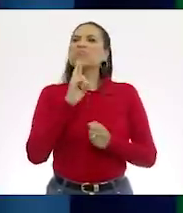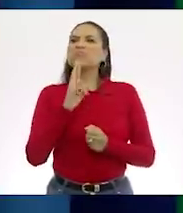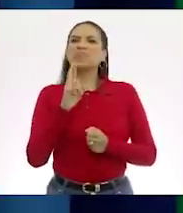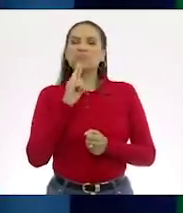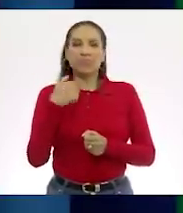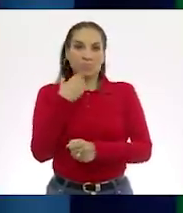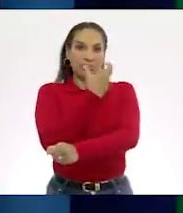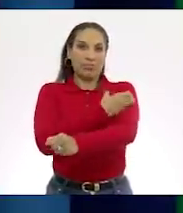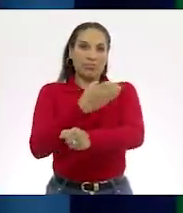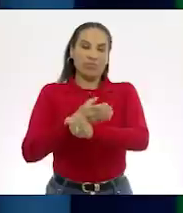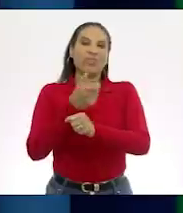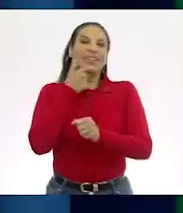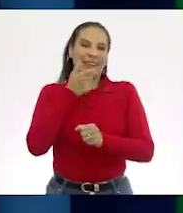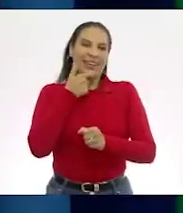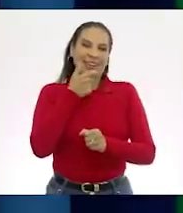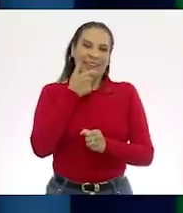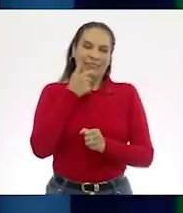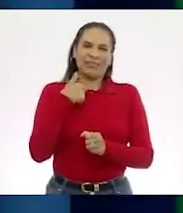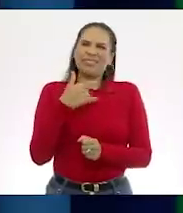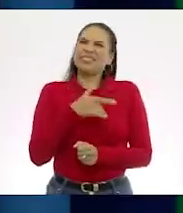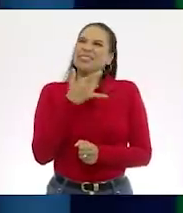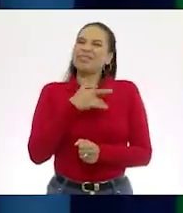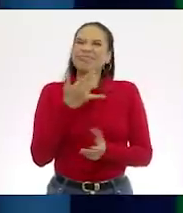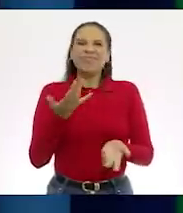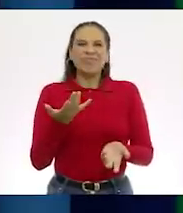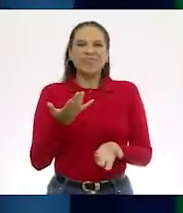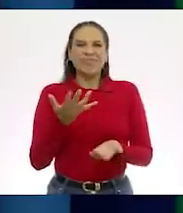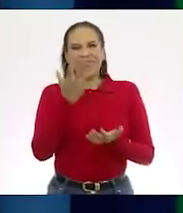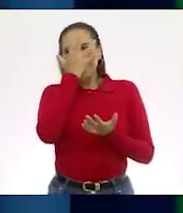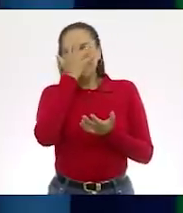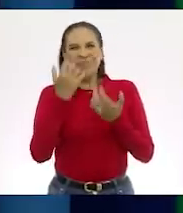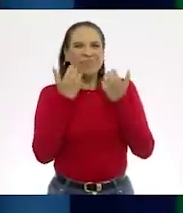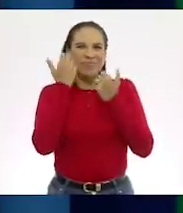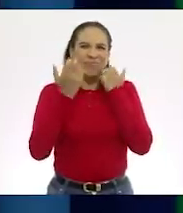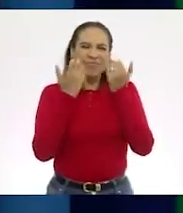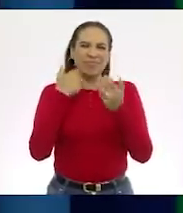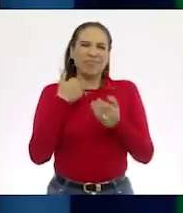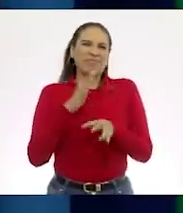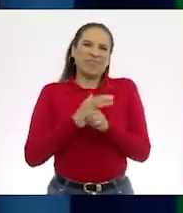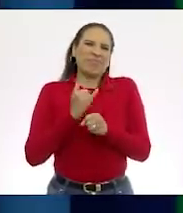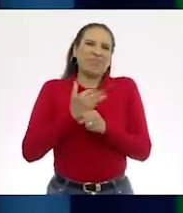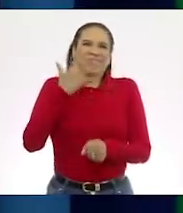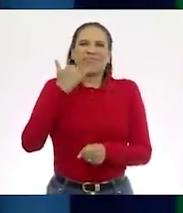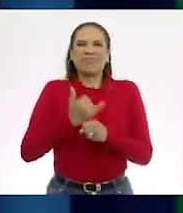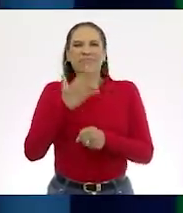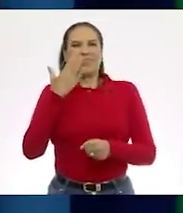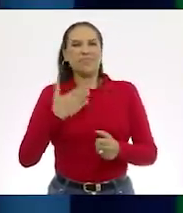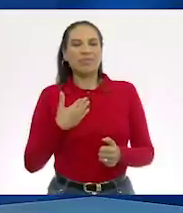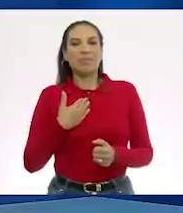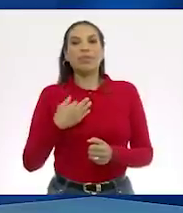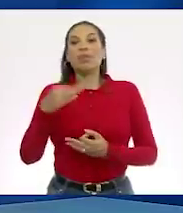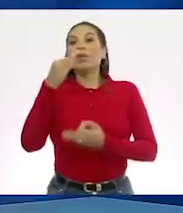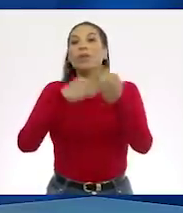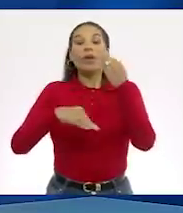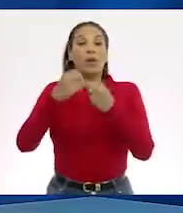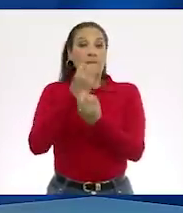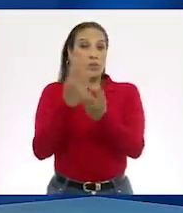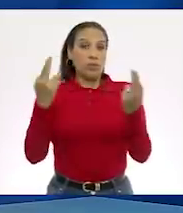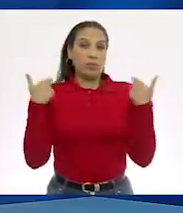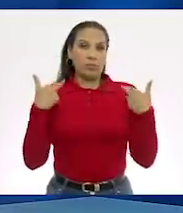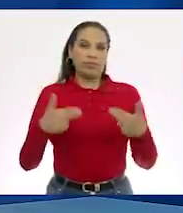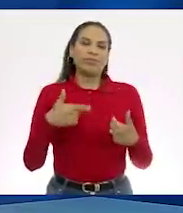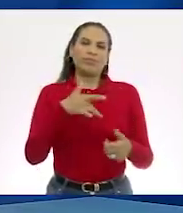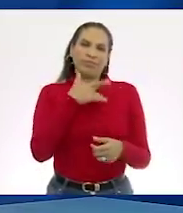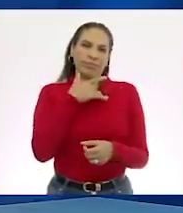mis compañeros se reían. Me sentía temerosa, hasta incómoda. Claro, todos los seres humanos